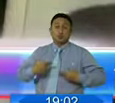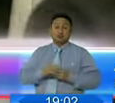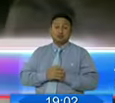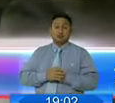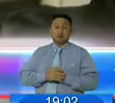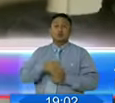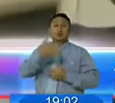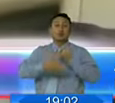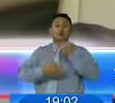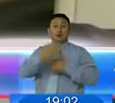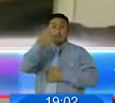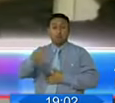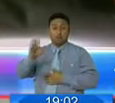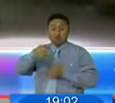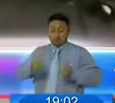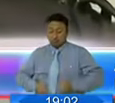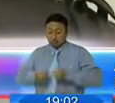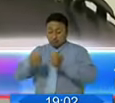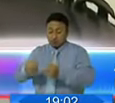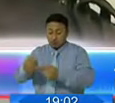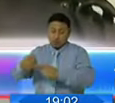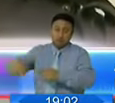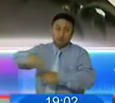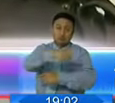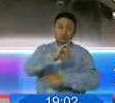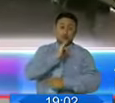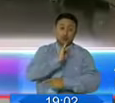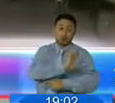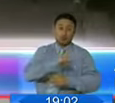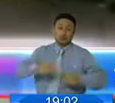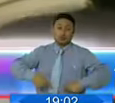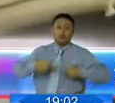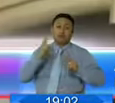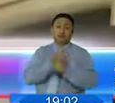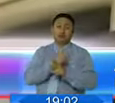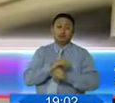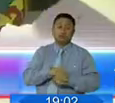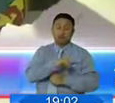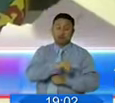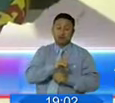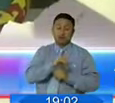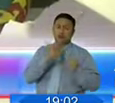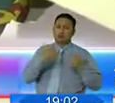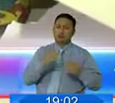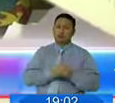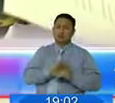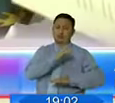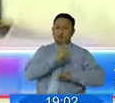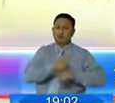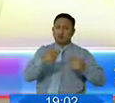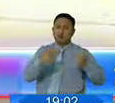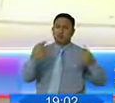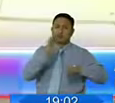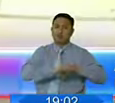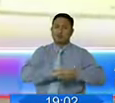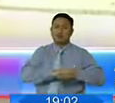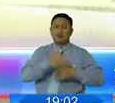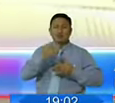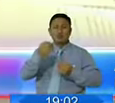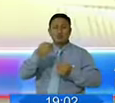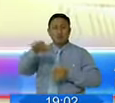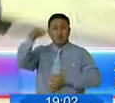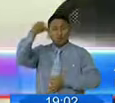entregado a la justicia británica y luego extraditado a Estados Unidos, en donde es señalado como enemigo público después de la filtración de miles de